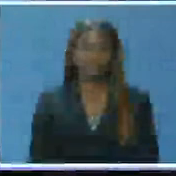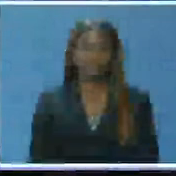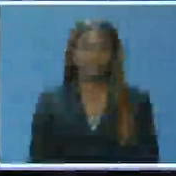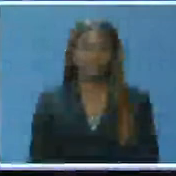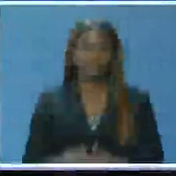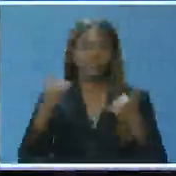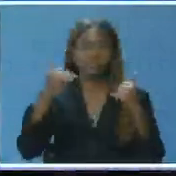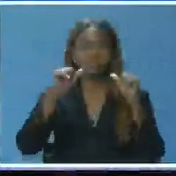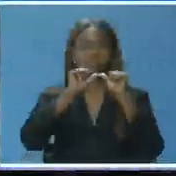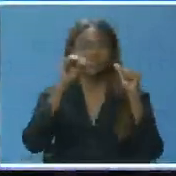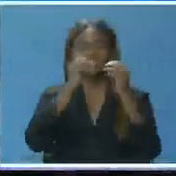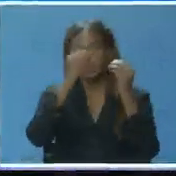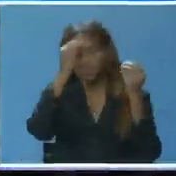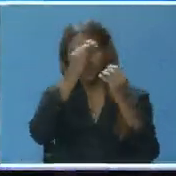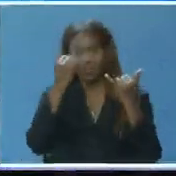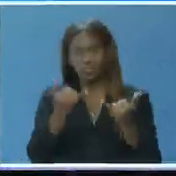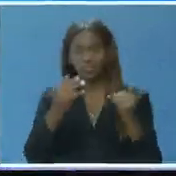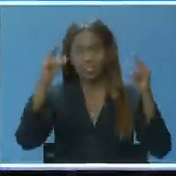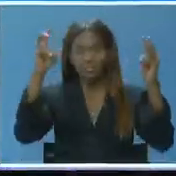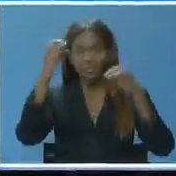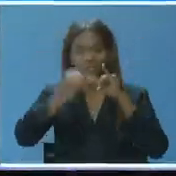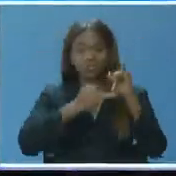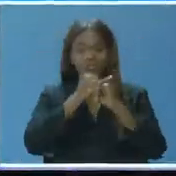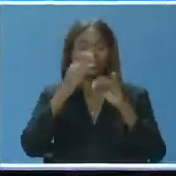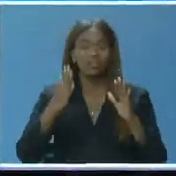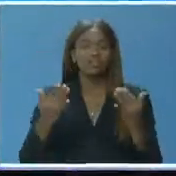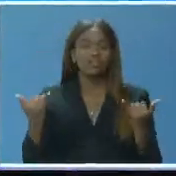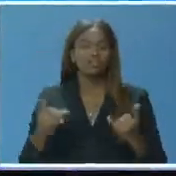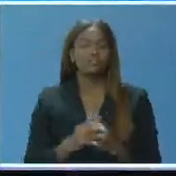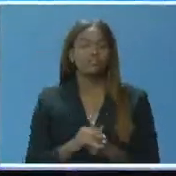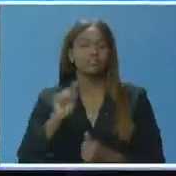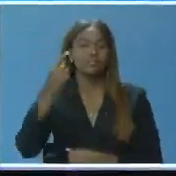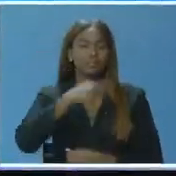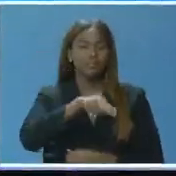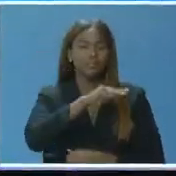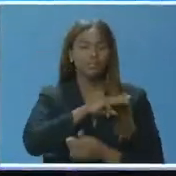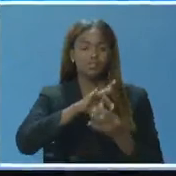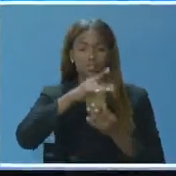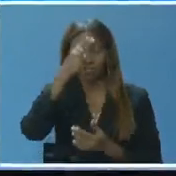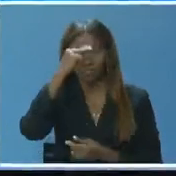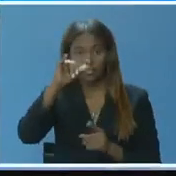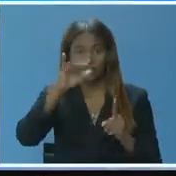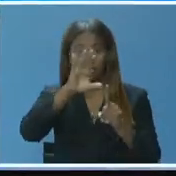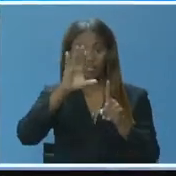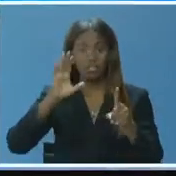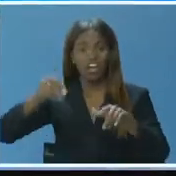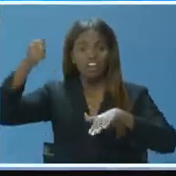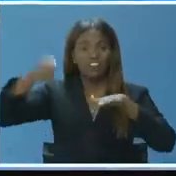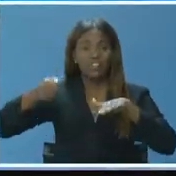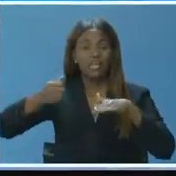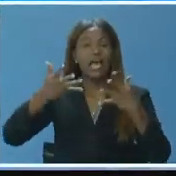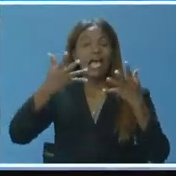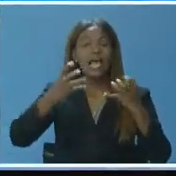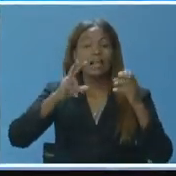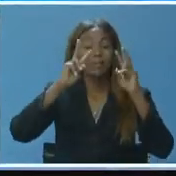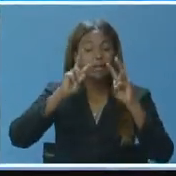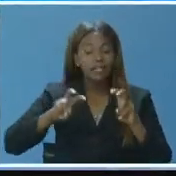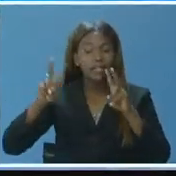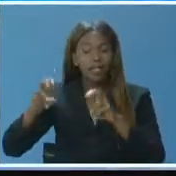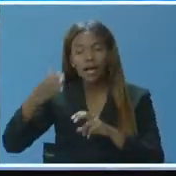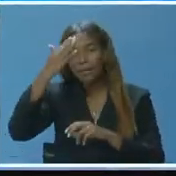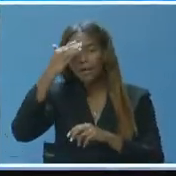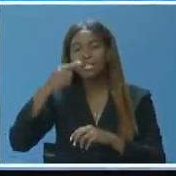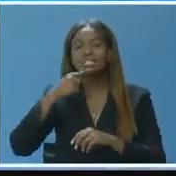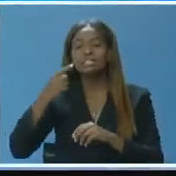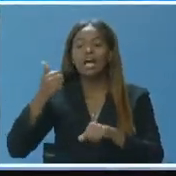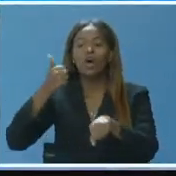Estamos de vuelta con más informaciones. Pasamos al plan internacional. El primer ministro de Haití destituyó al fiscal que le quiere investigar por el asesinato